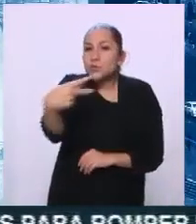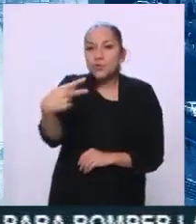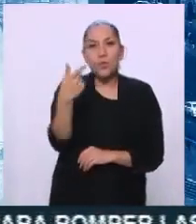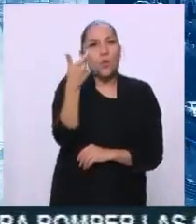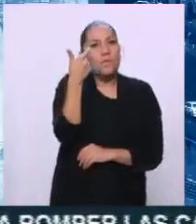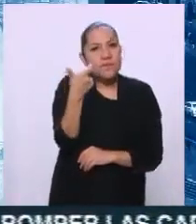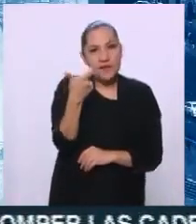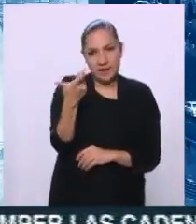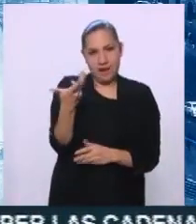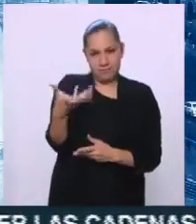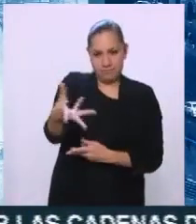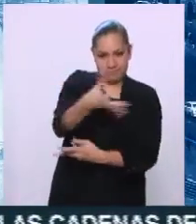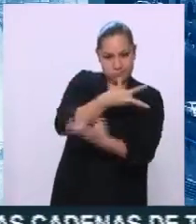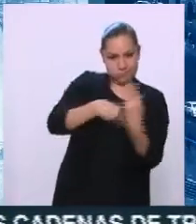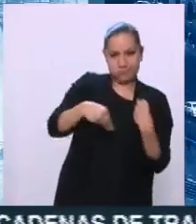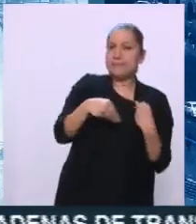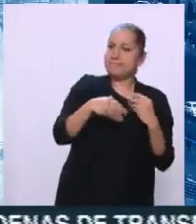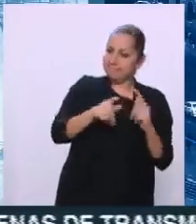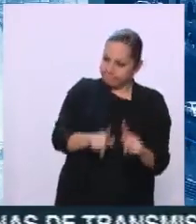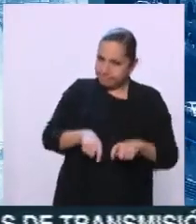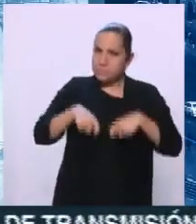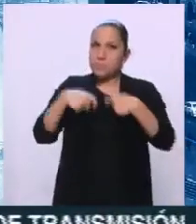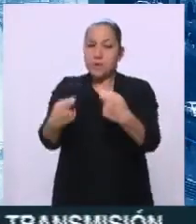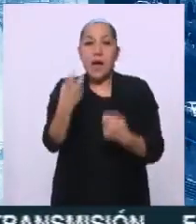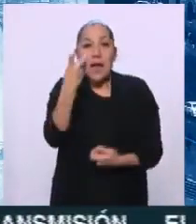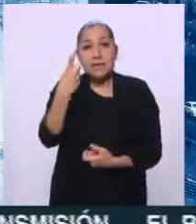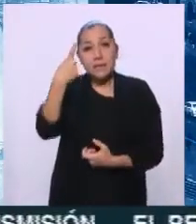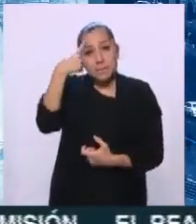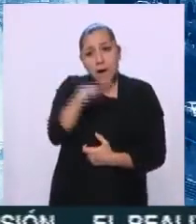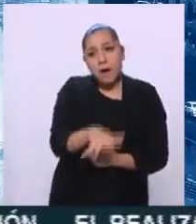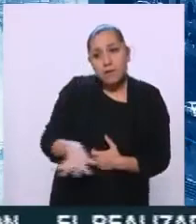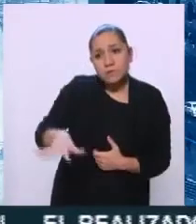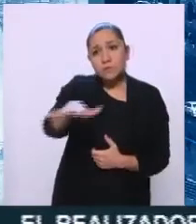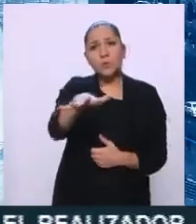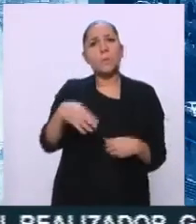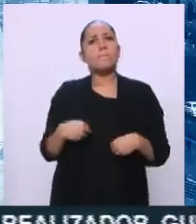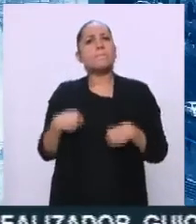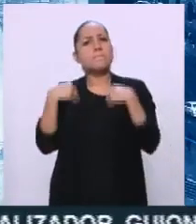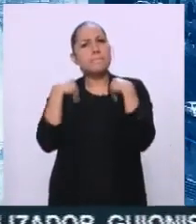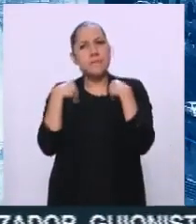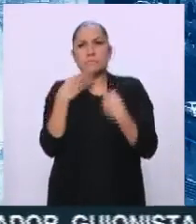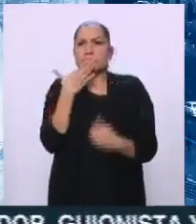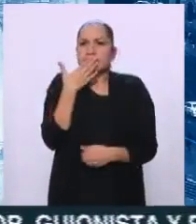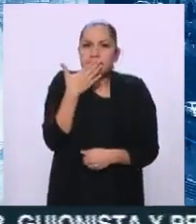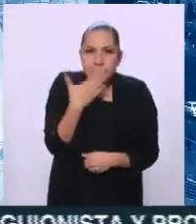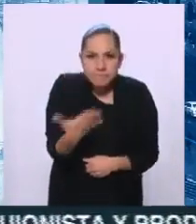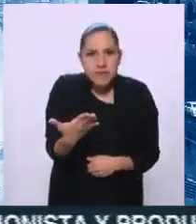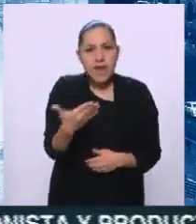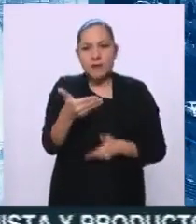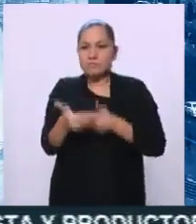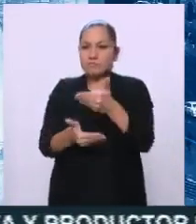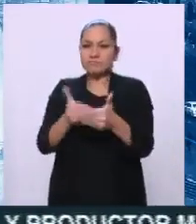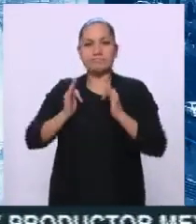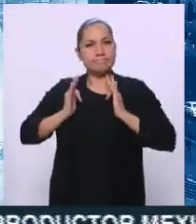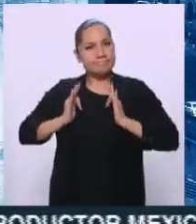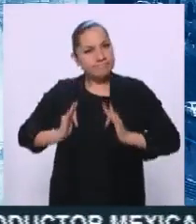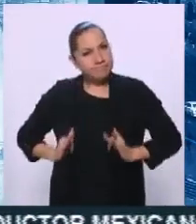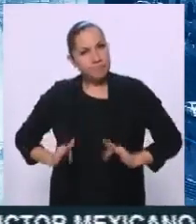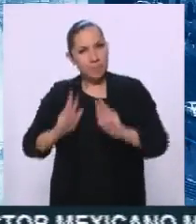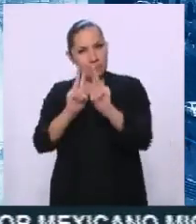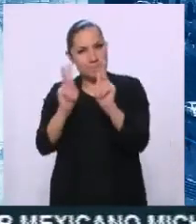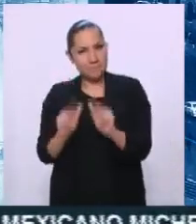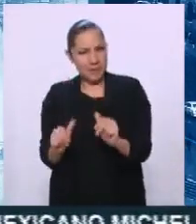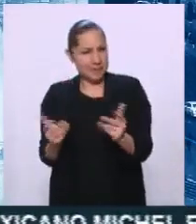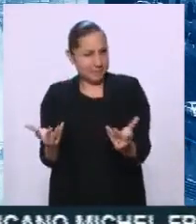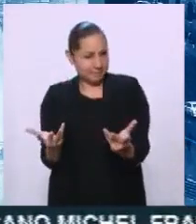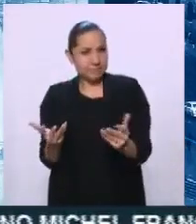central para el desarrollo económico, para la vida política, y que, bueno, pues está abonando, digamos, a partir de, se